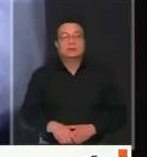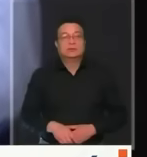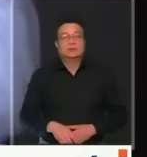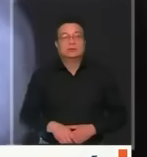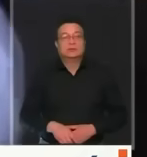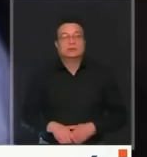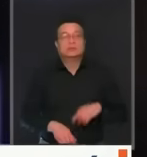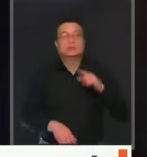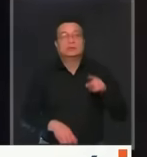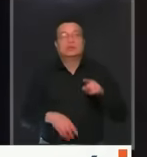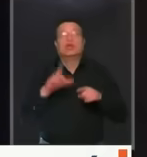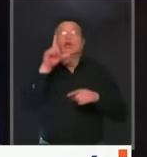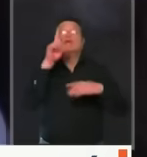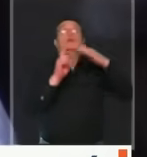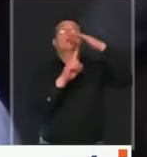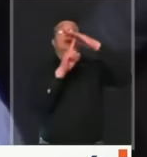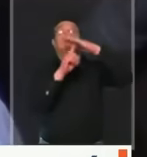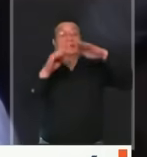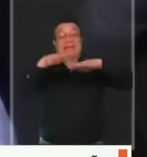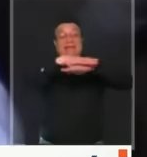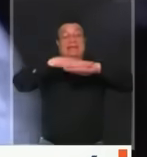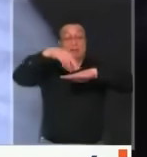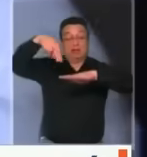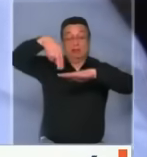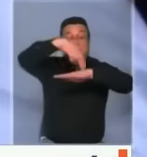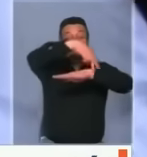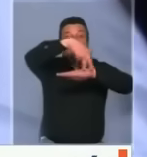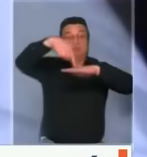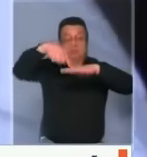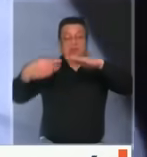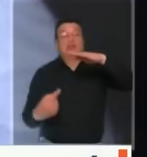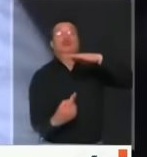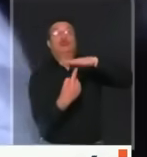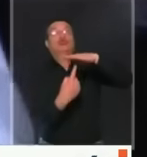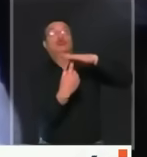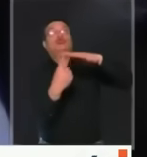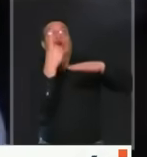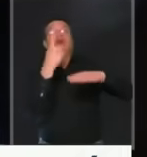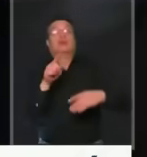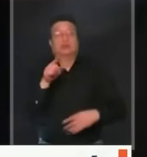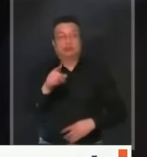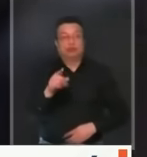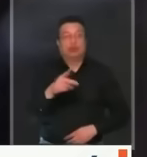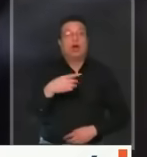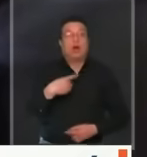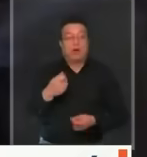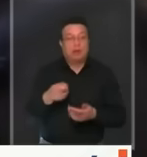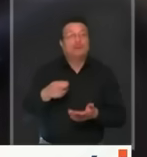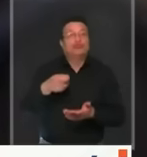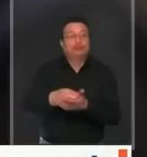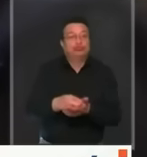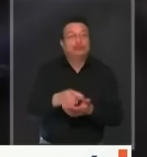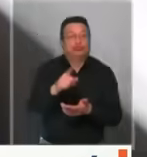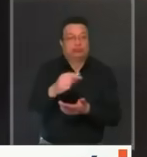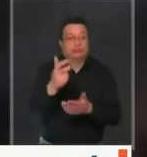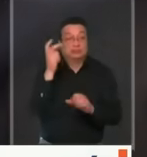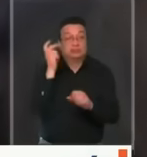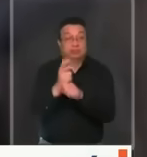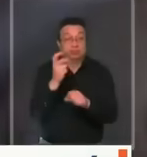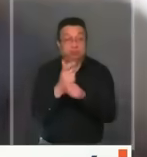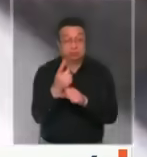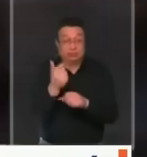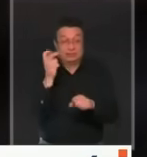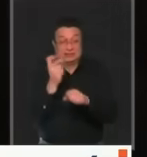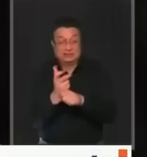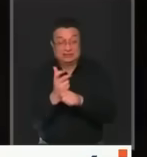Aquí llegan a la losa. Sí. Que ellos tienen una reinversión de dinero, el dinero que sustraen, finalmente